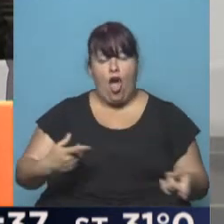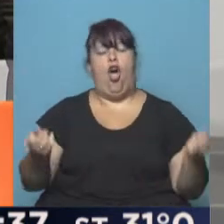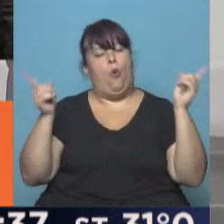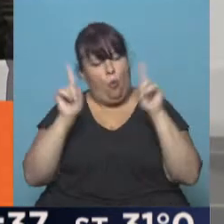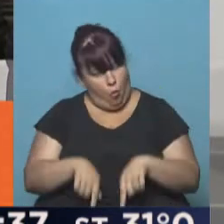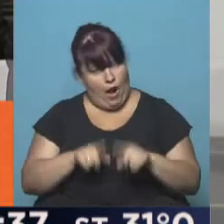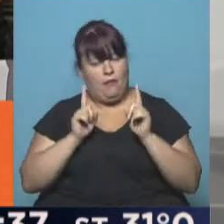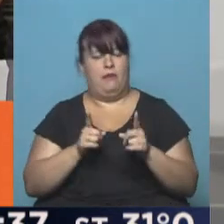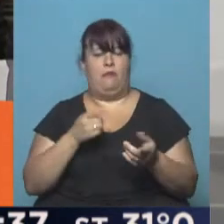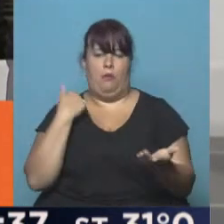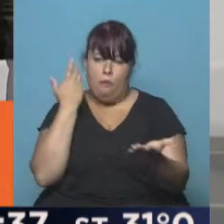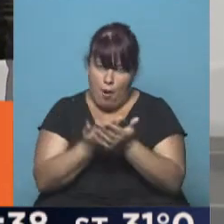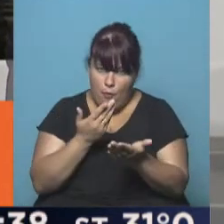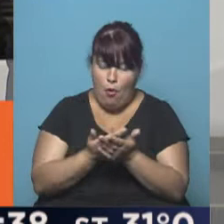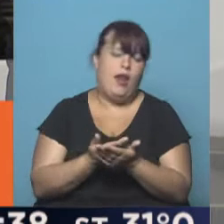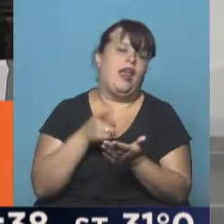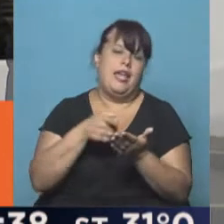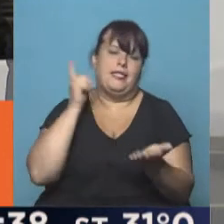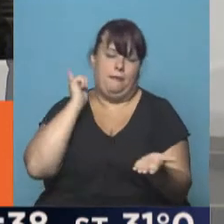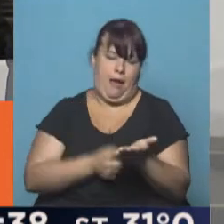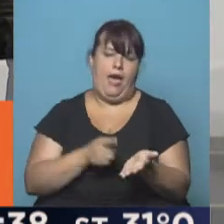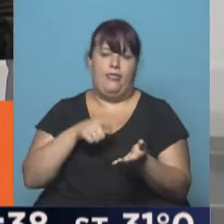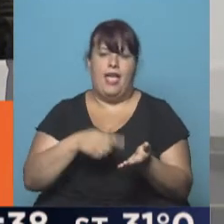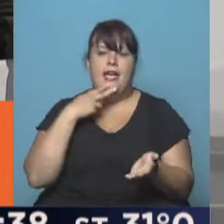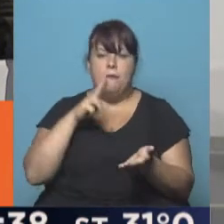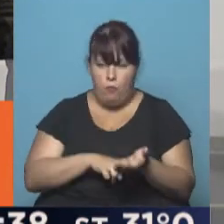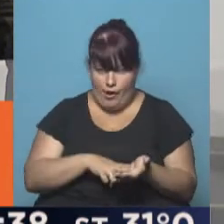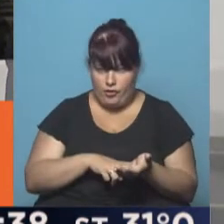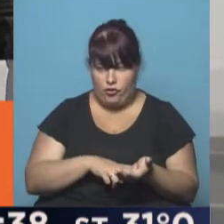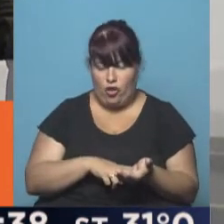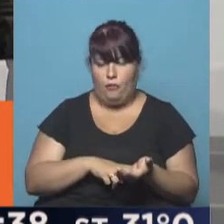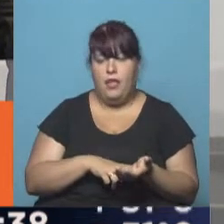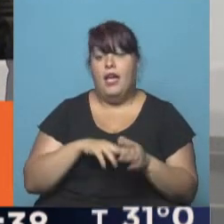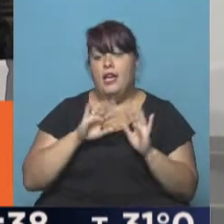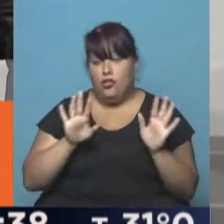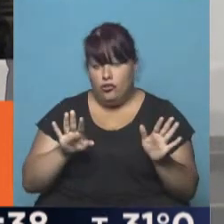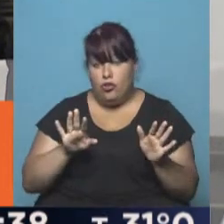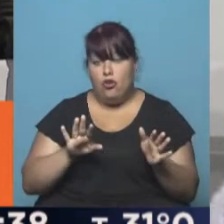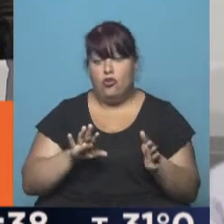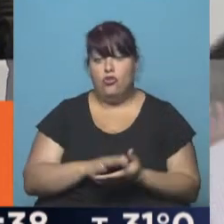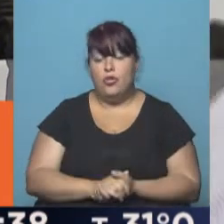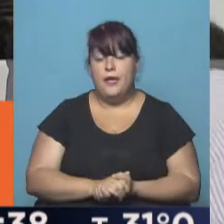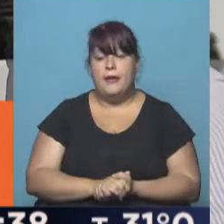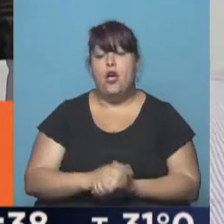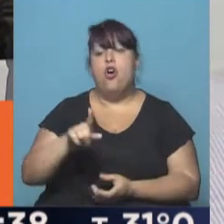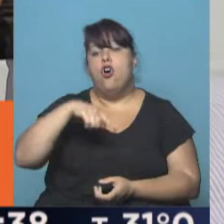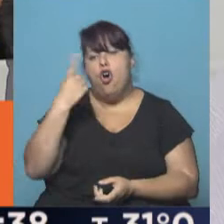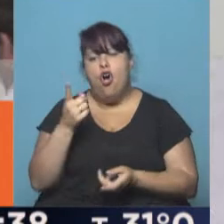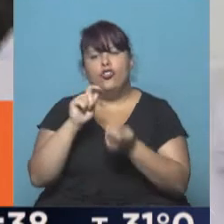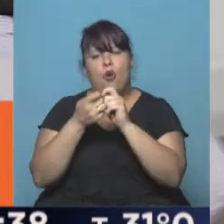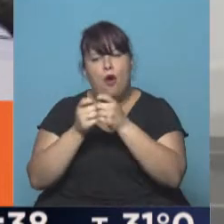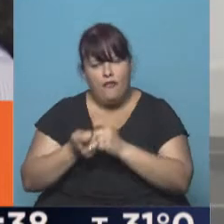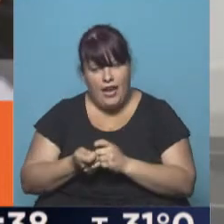a imponer este tributo, con lo cual, con otras